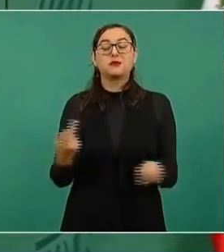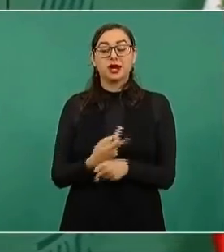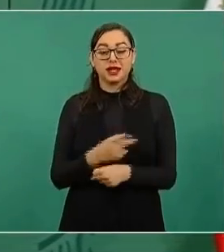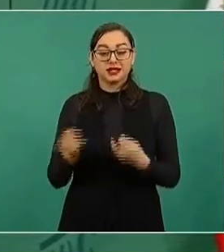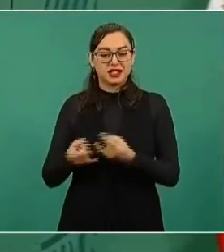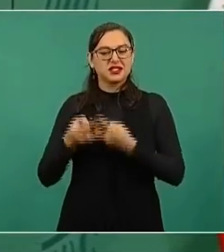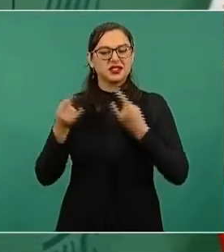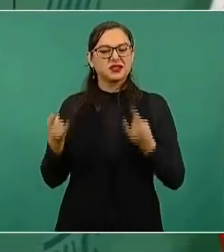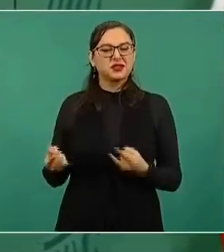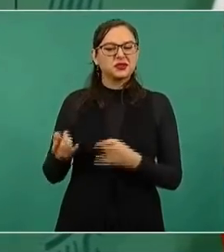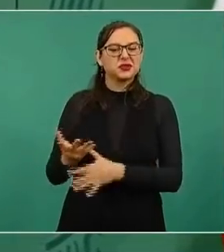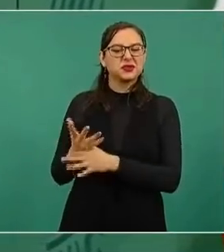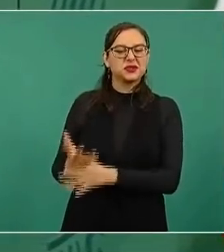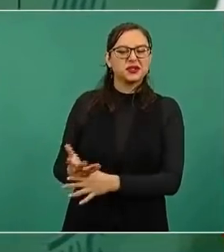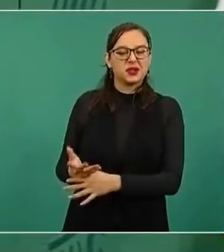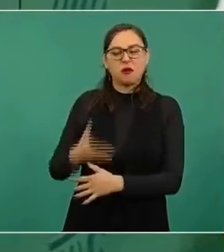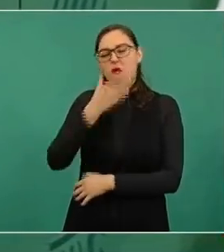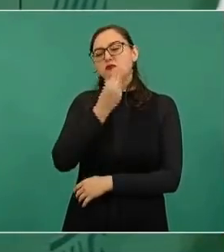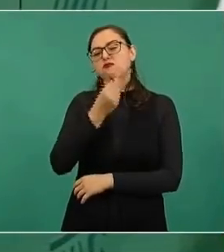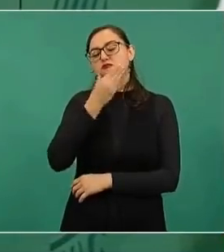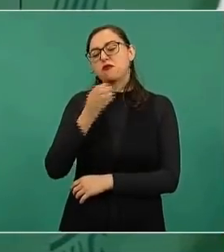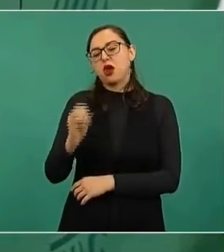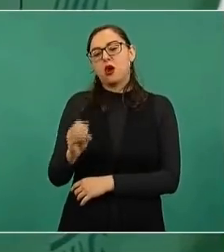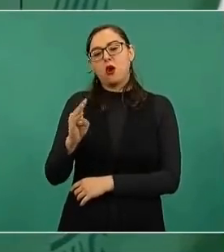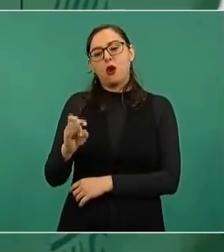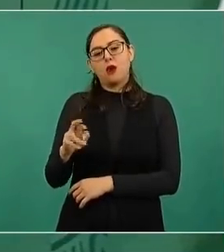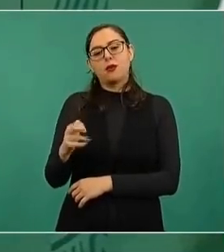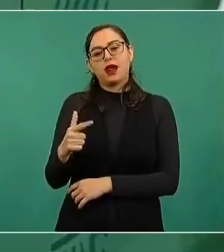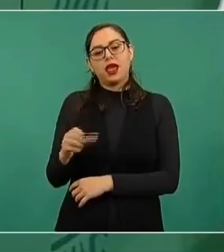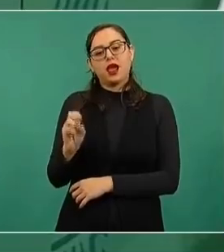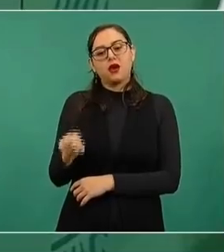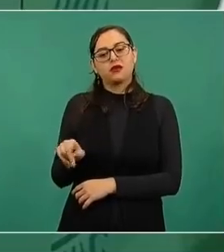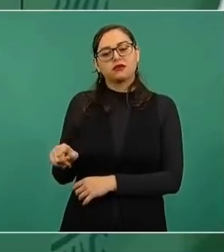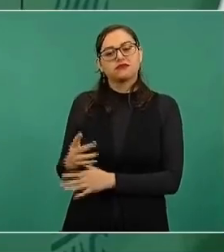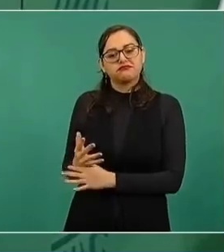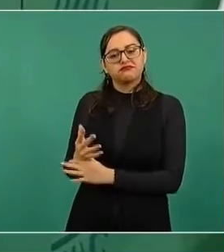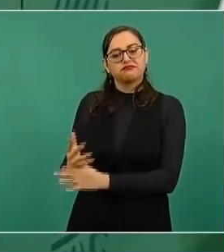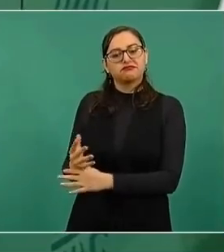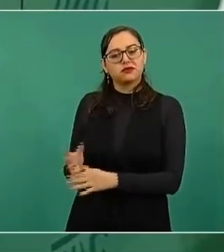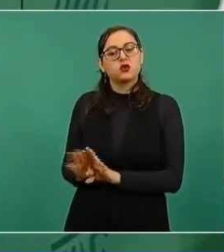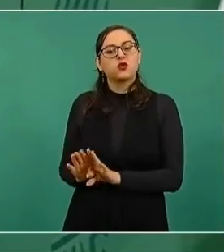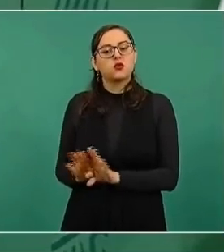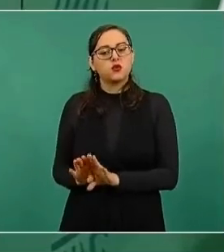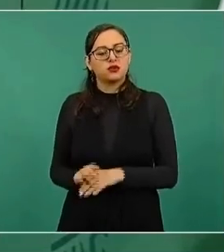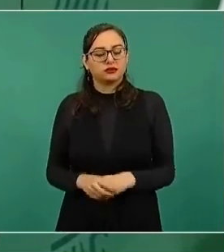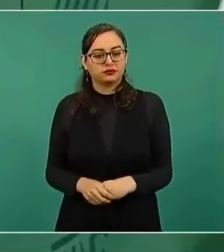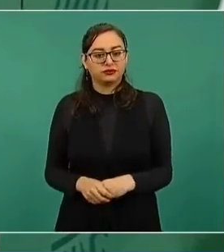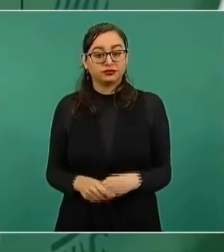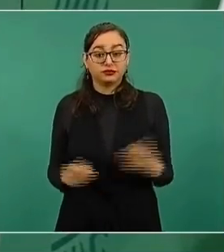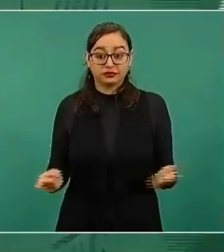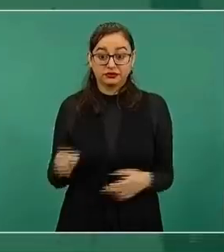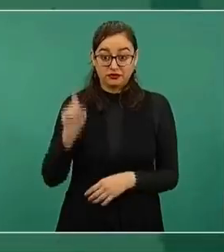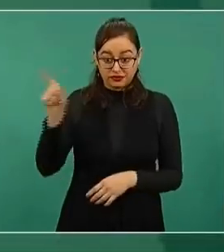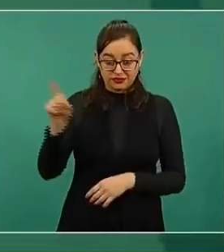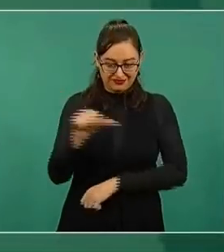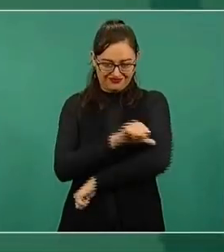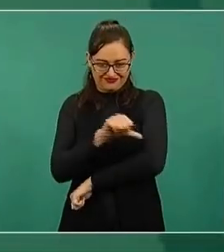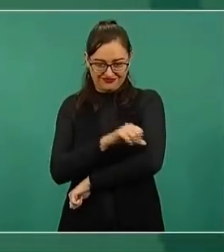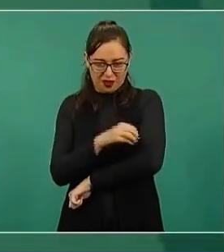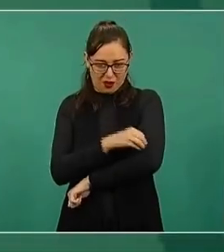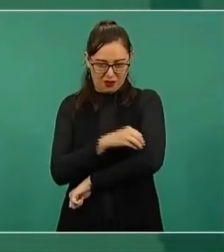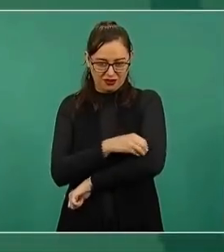contaba el mismo Obregón, que cuando en Celaya le quitan el brazo,